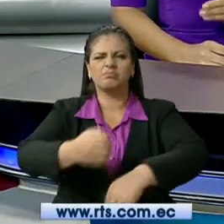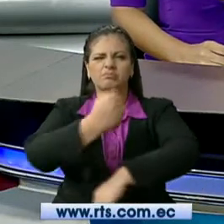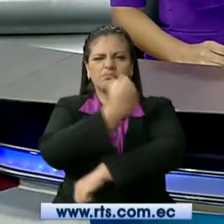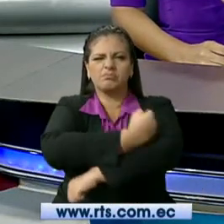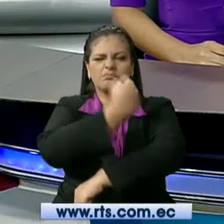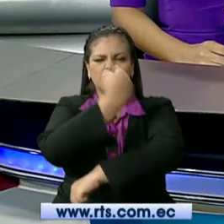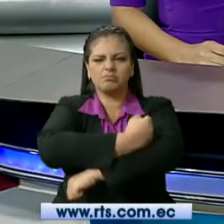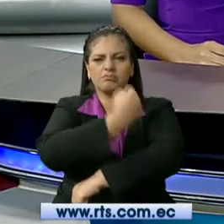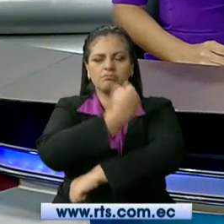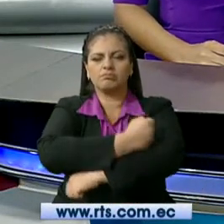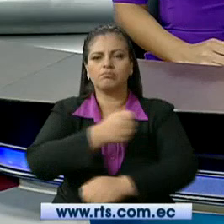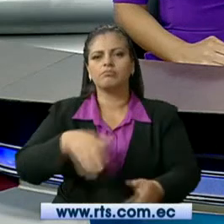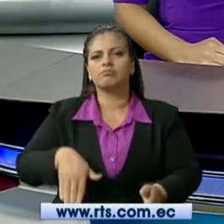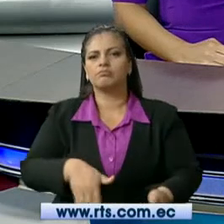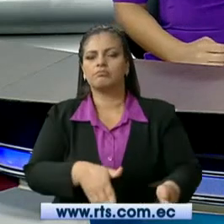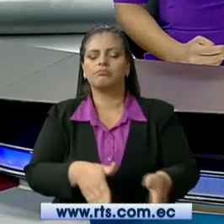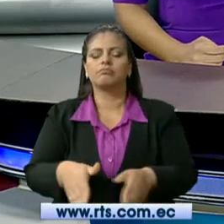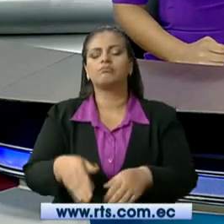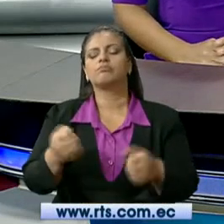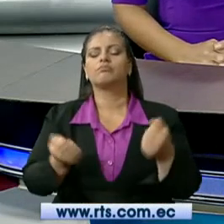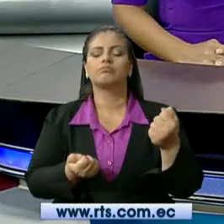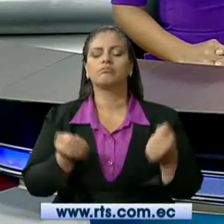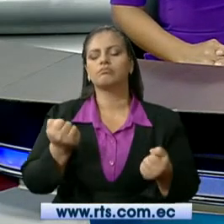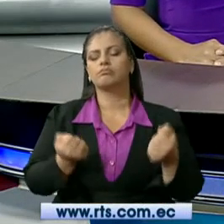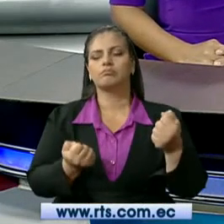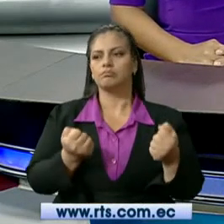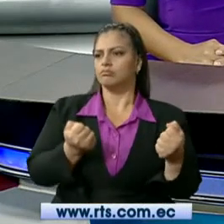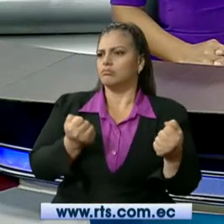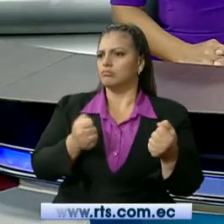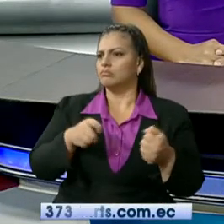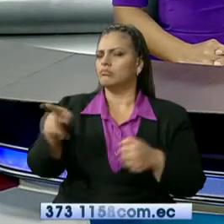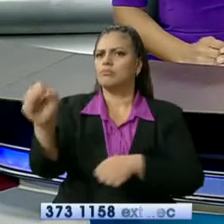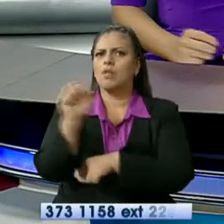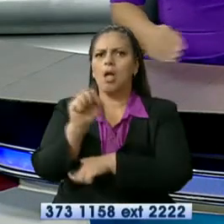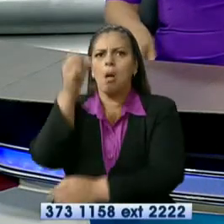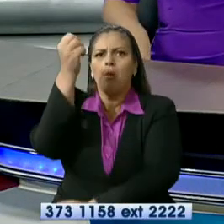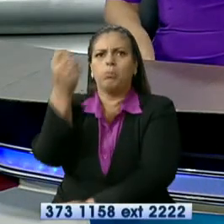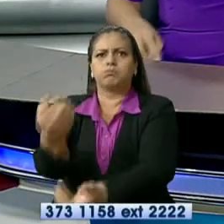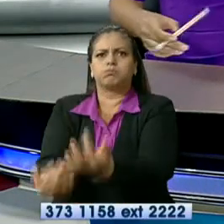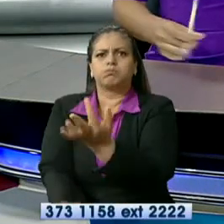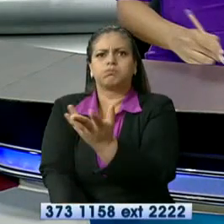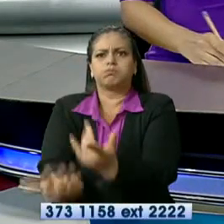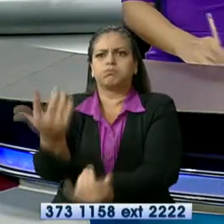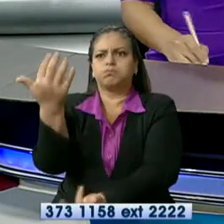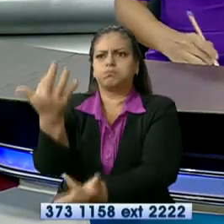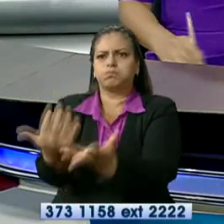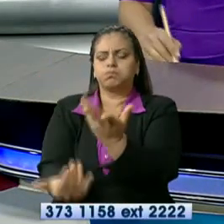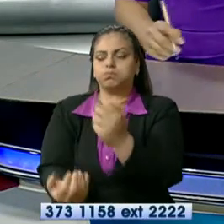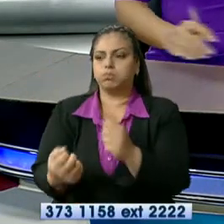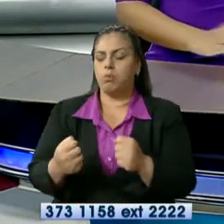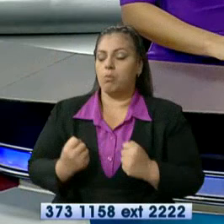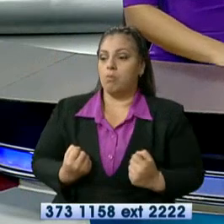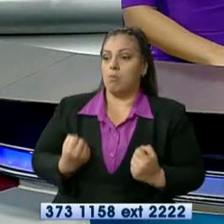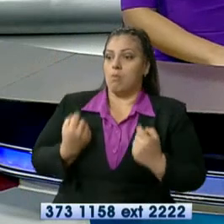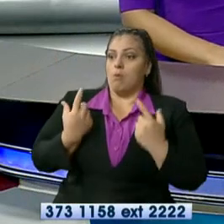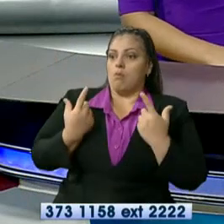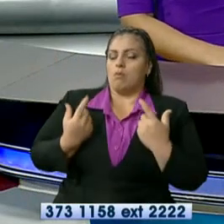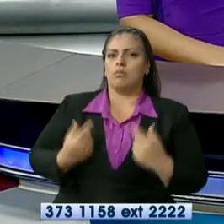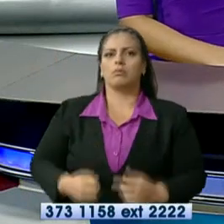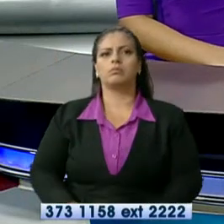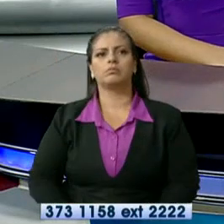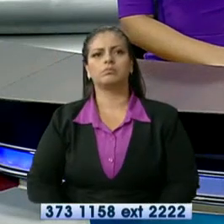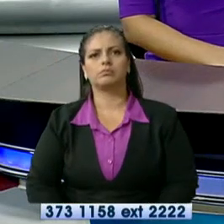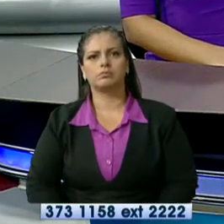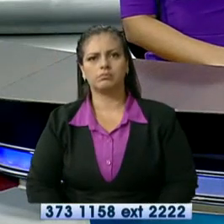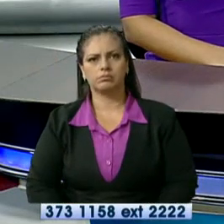a incendiarse dejando sin capacidad de respuesta a su propietario. Los bomberos llegaron al sitio para inmediatamente pues